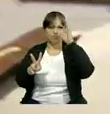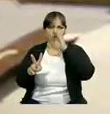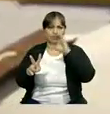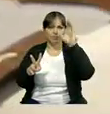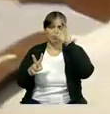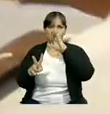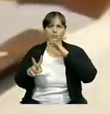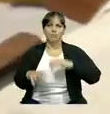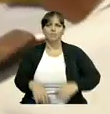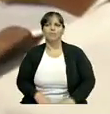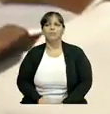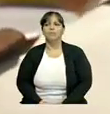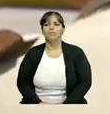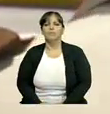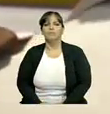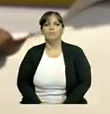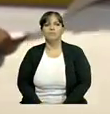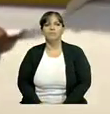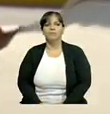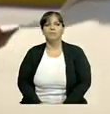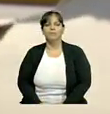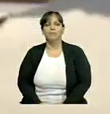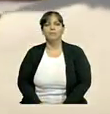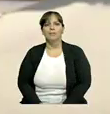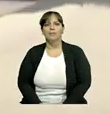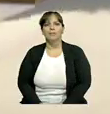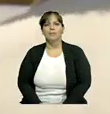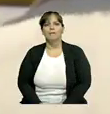informó rosa elena más con eso